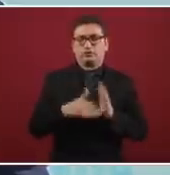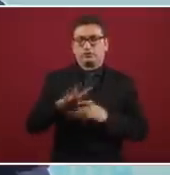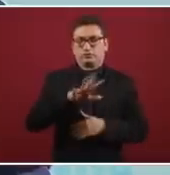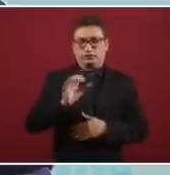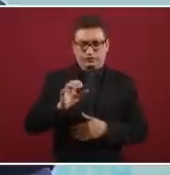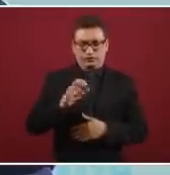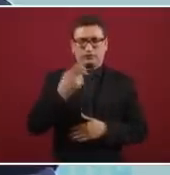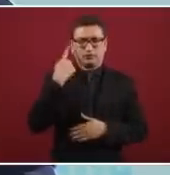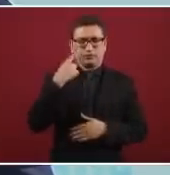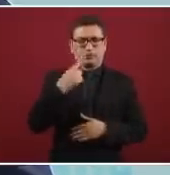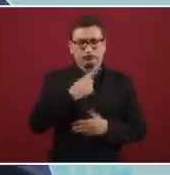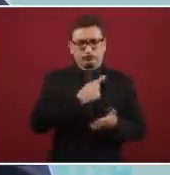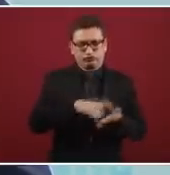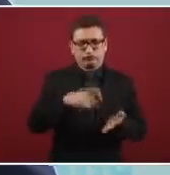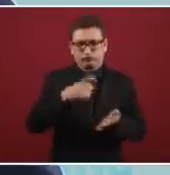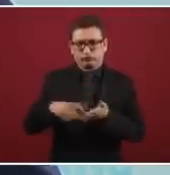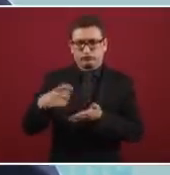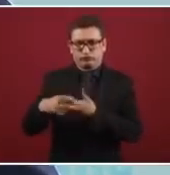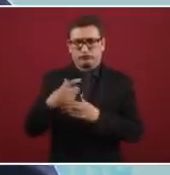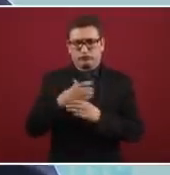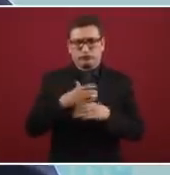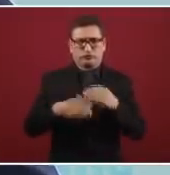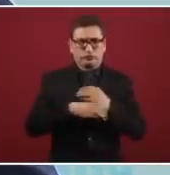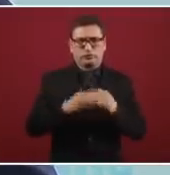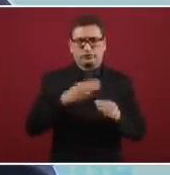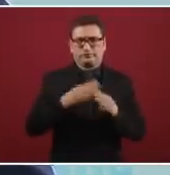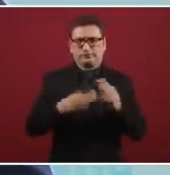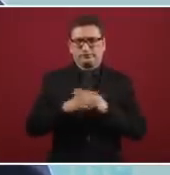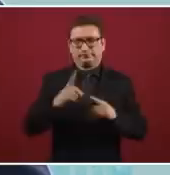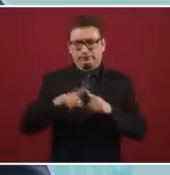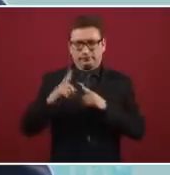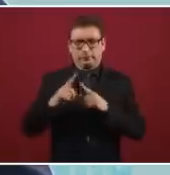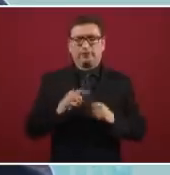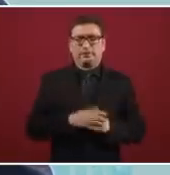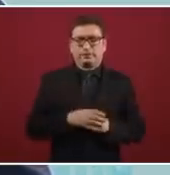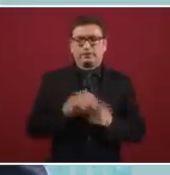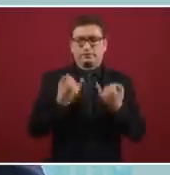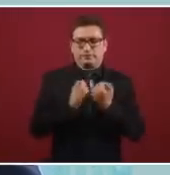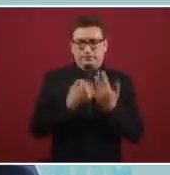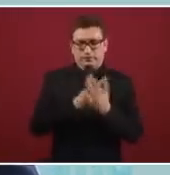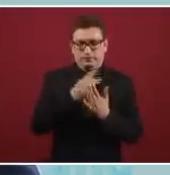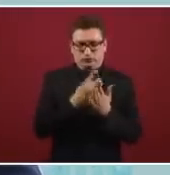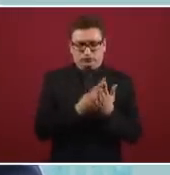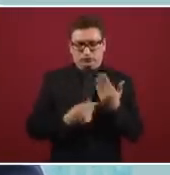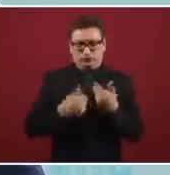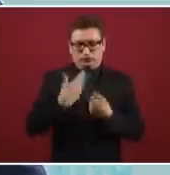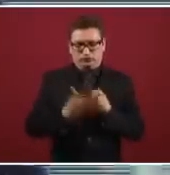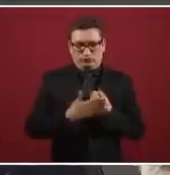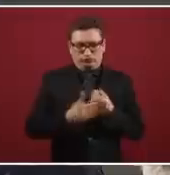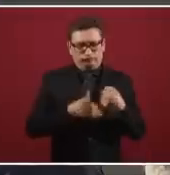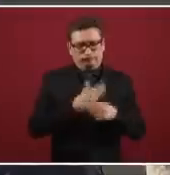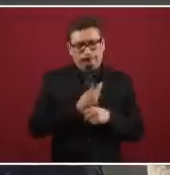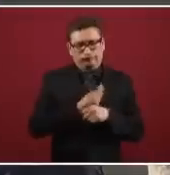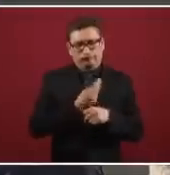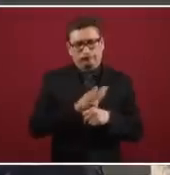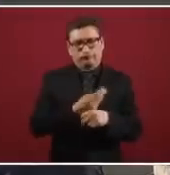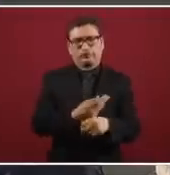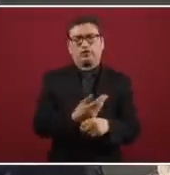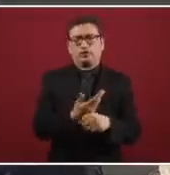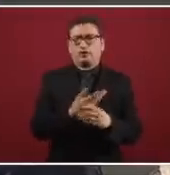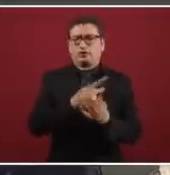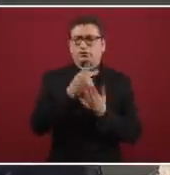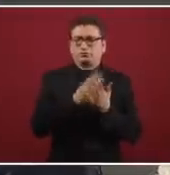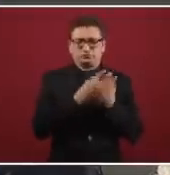y adquisición y el programa de rehabilitación se planeó